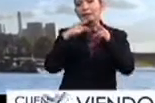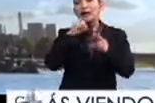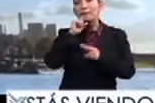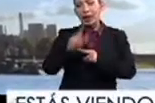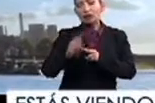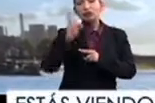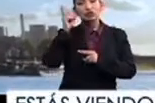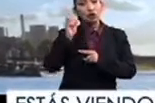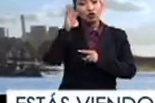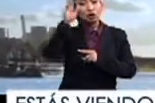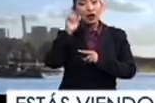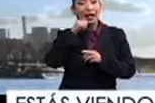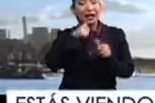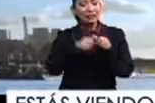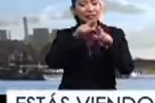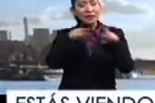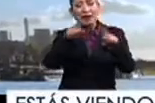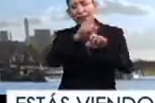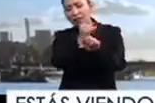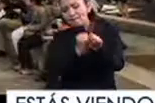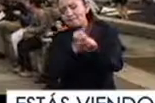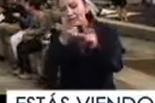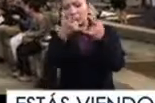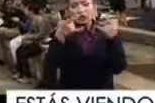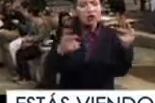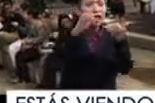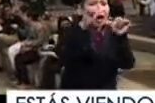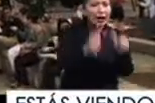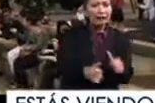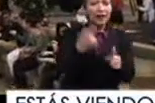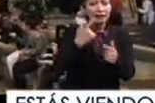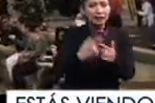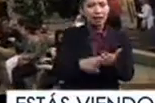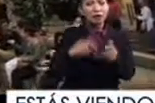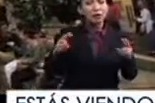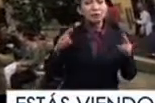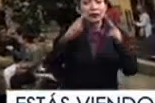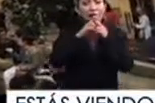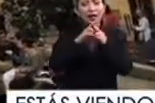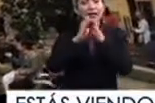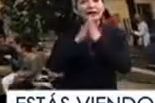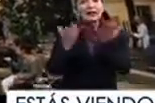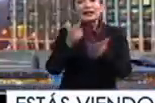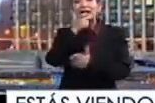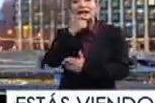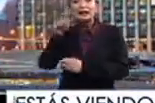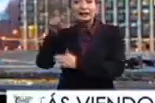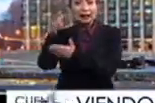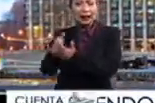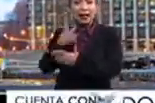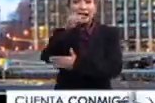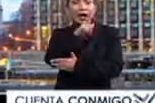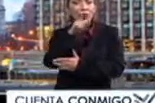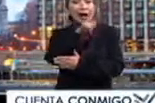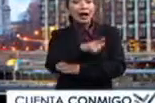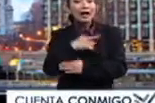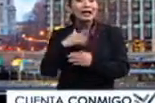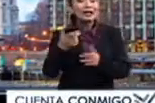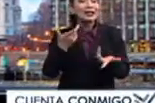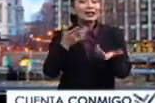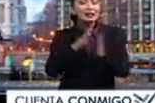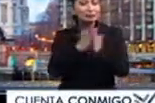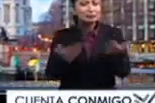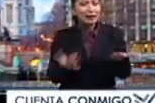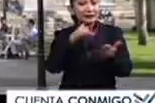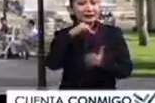en letras y realizó varios estudios de historia del arte en París, literatura inglesa en Londres, lengua y literaturas